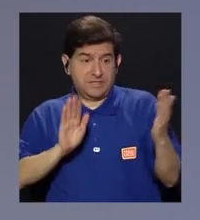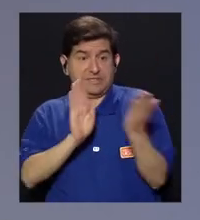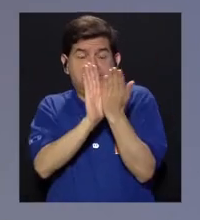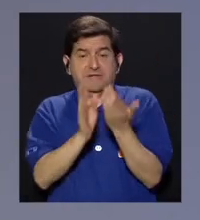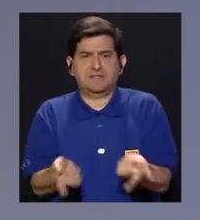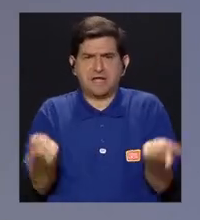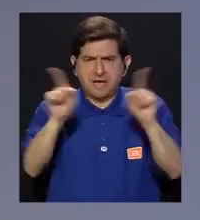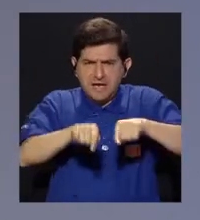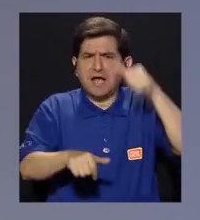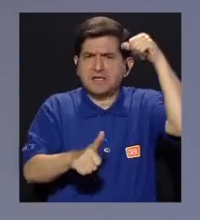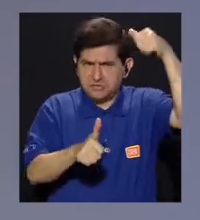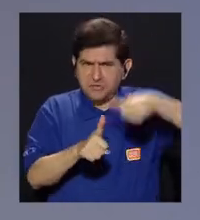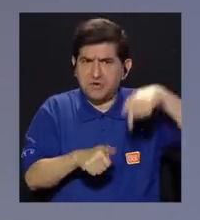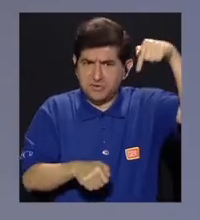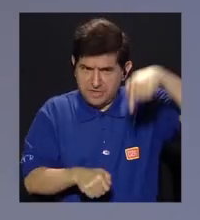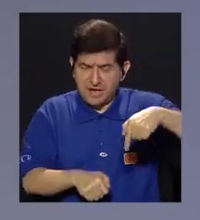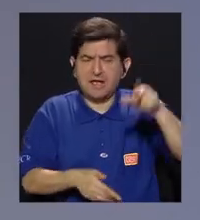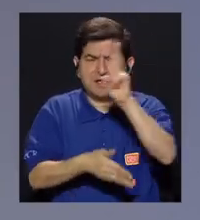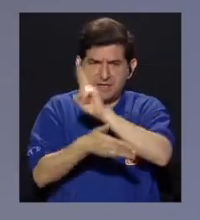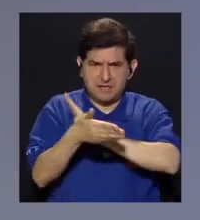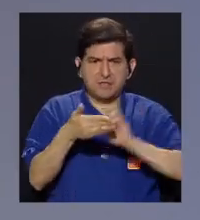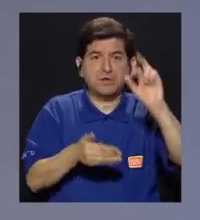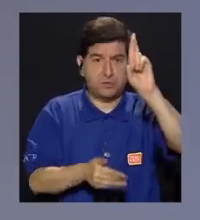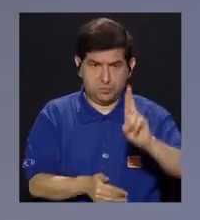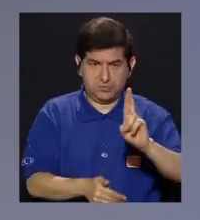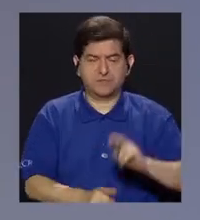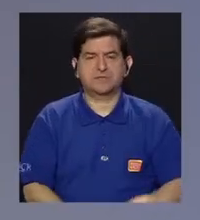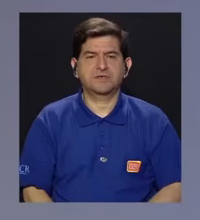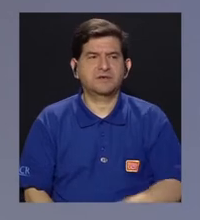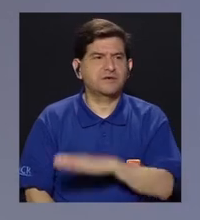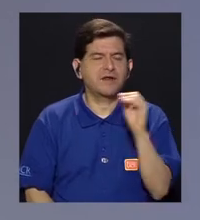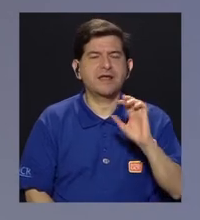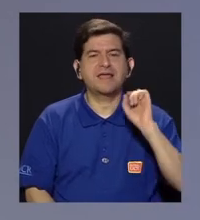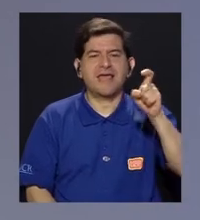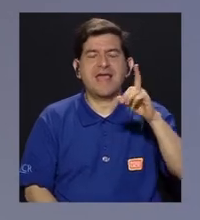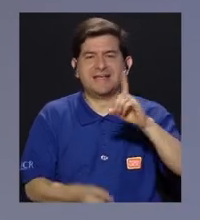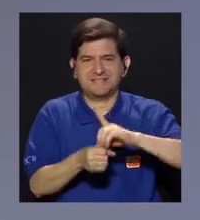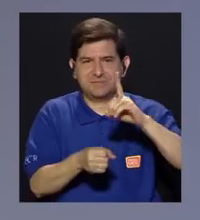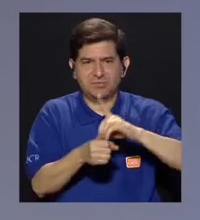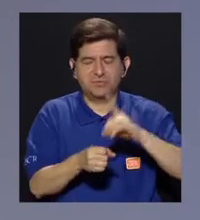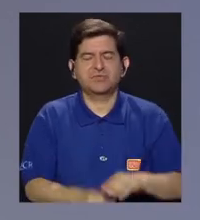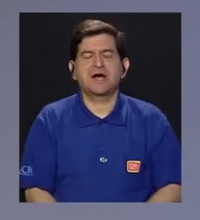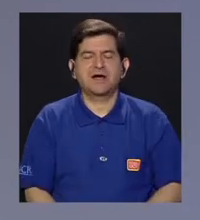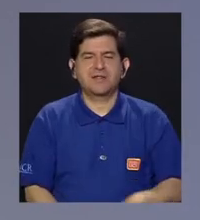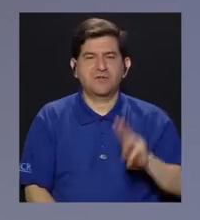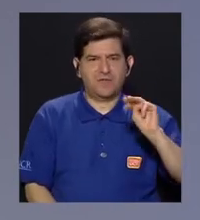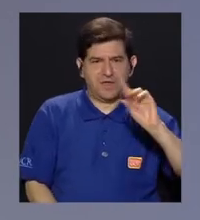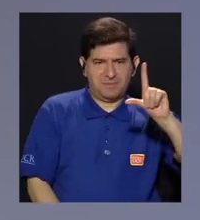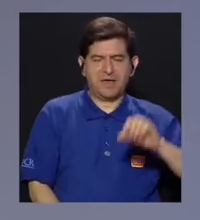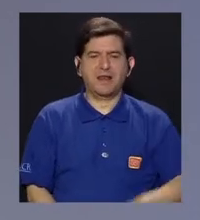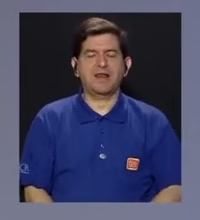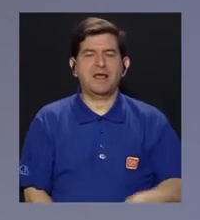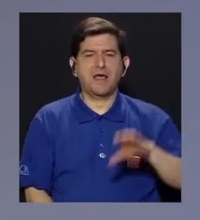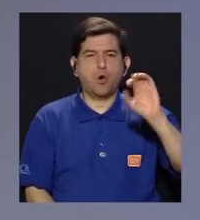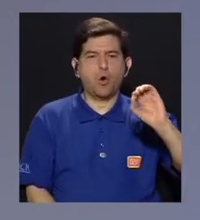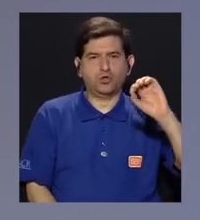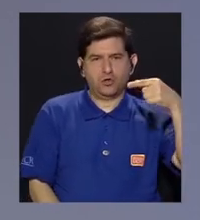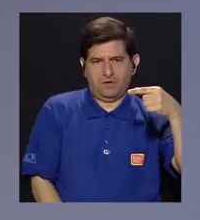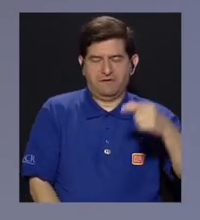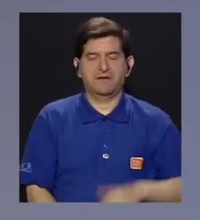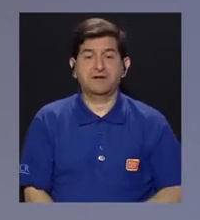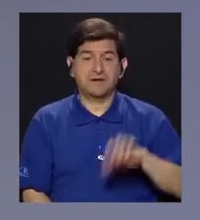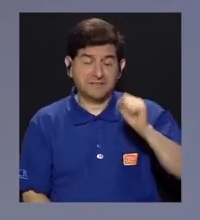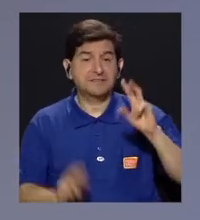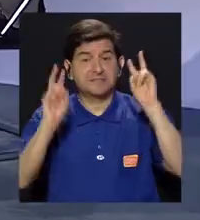expuestas recordamos un caso muy reconocido casualmente acá de la universidad de costa rica y el ex diputado libertario otto guevara